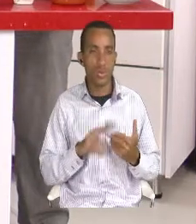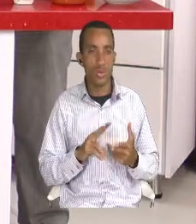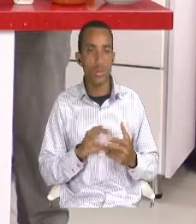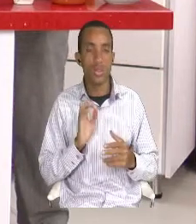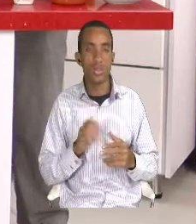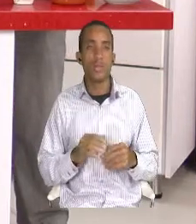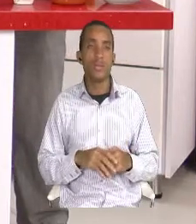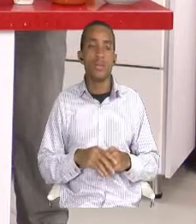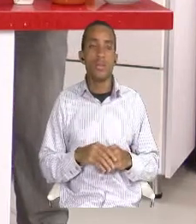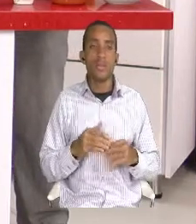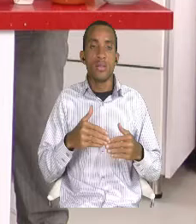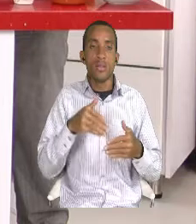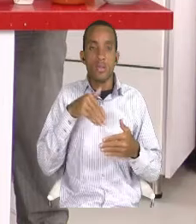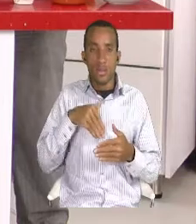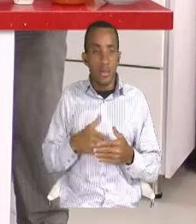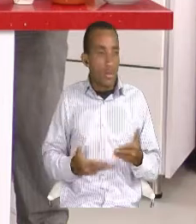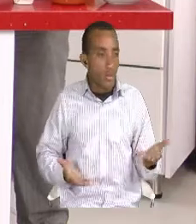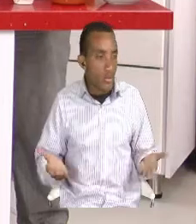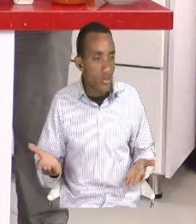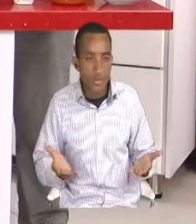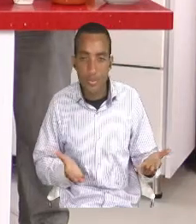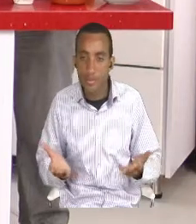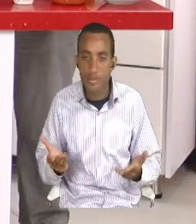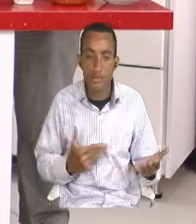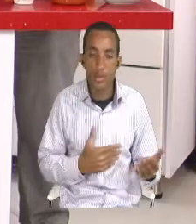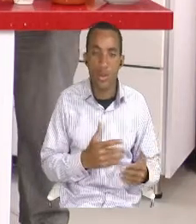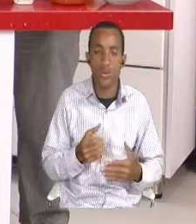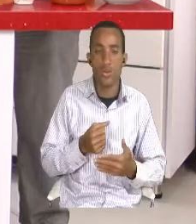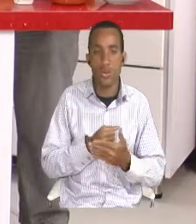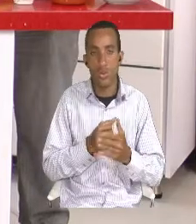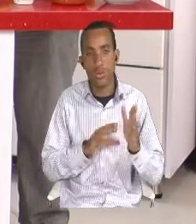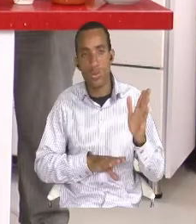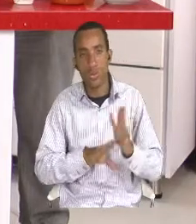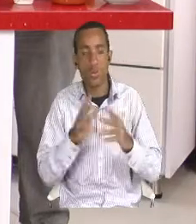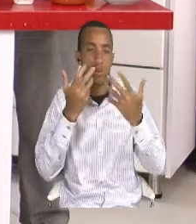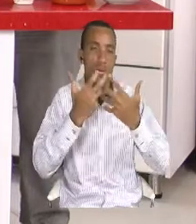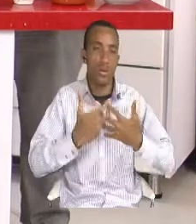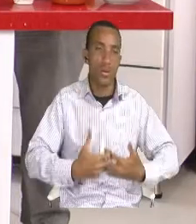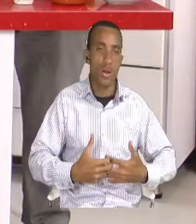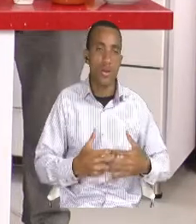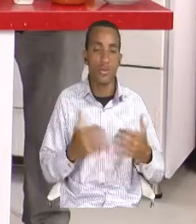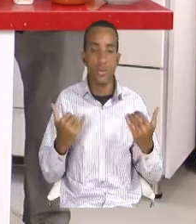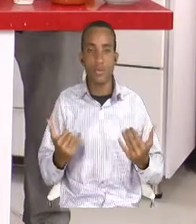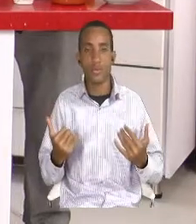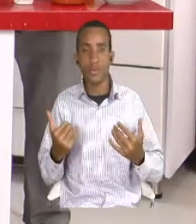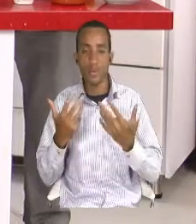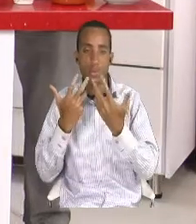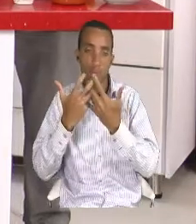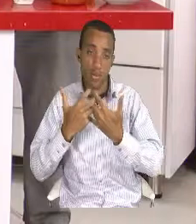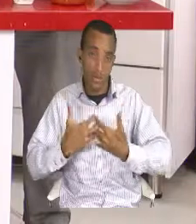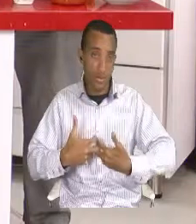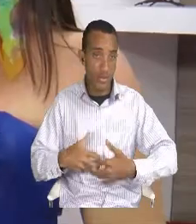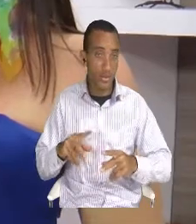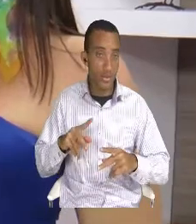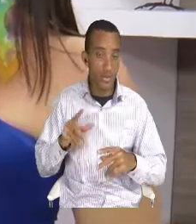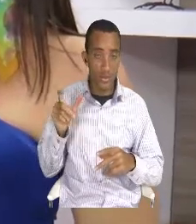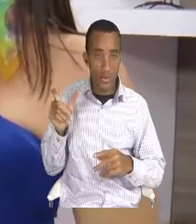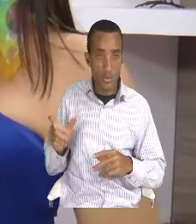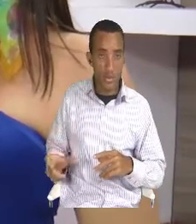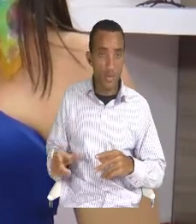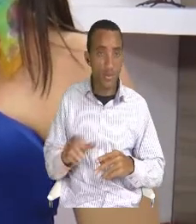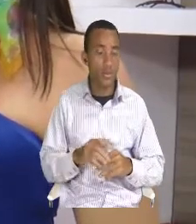vitrinas, desde el punto de vista de comerciante, de emprendedora, de empresaria. En esta ocasión, pues bueno, sí vale la pena resaltar un poco